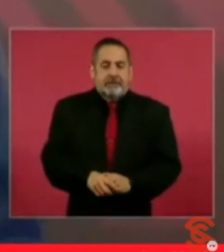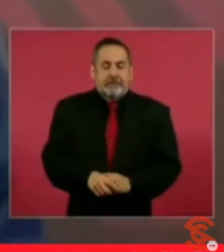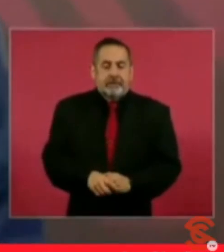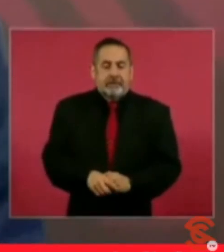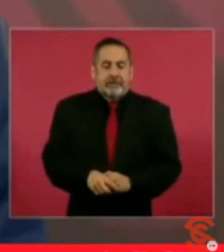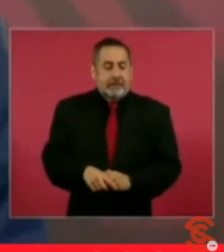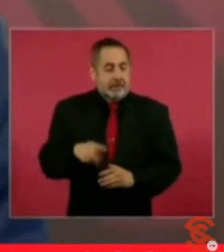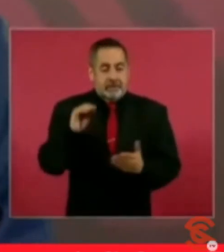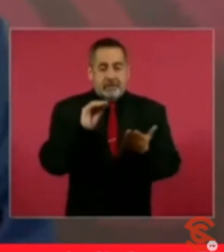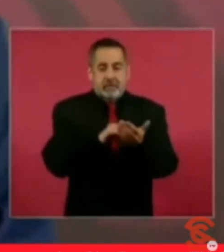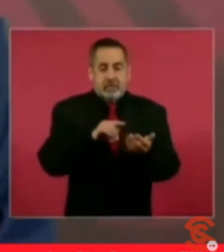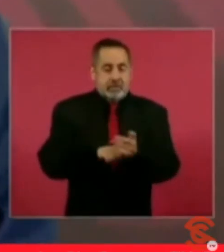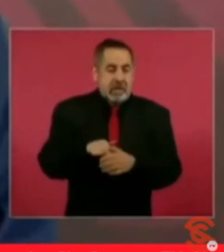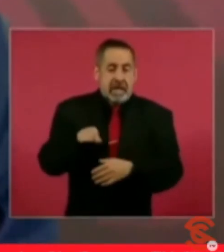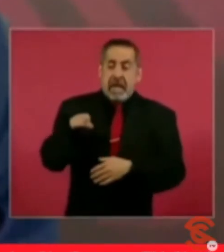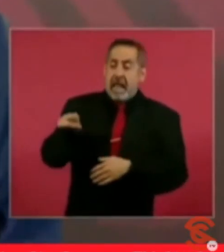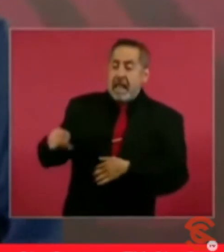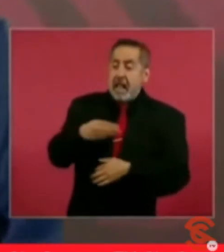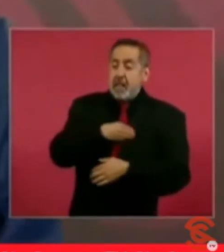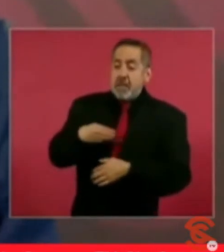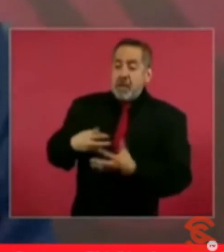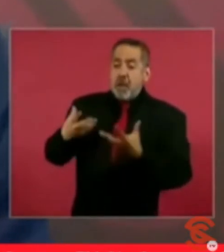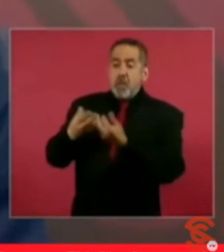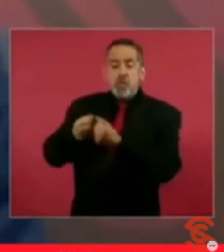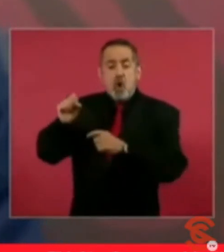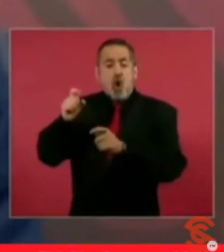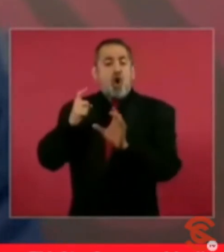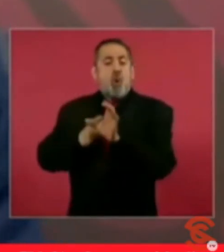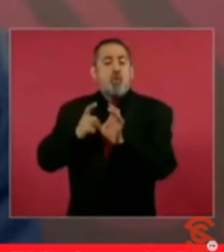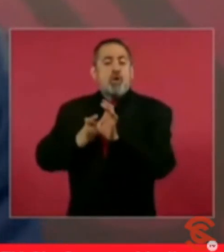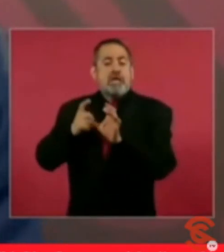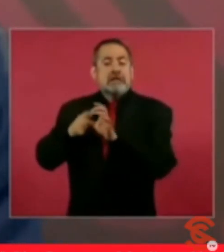pone de que soy miembro del Partido Comunista.